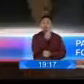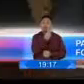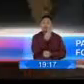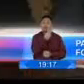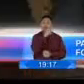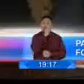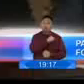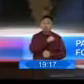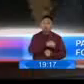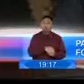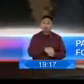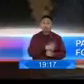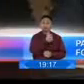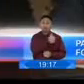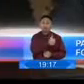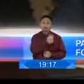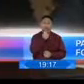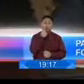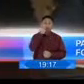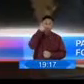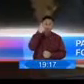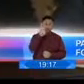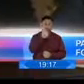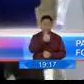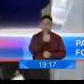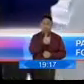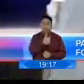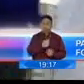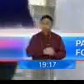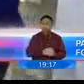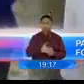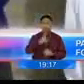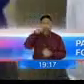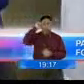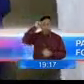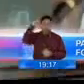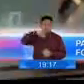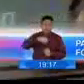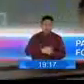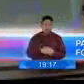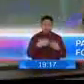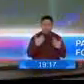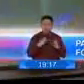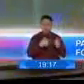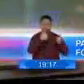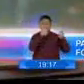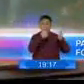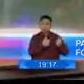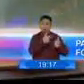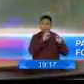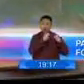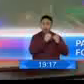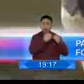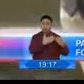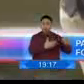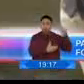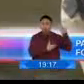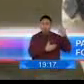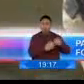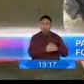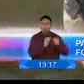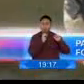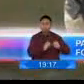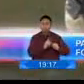que el propio Correa lo ve bien, recordando que cualquier candidatura de esta organización política lograría una